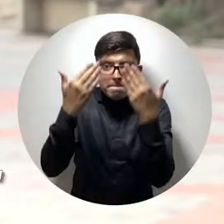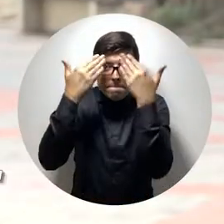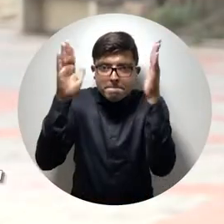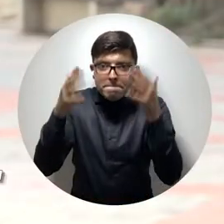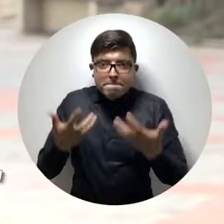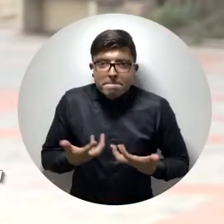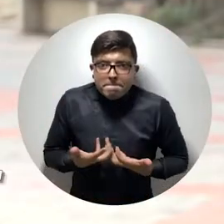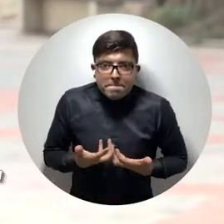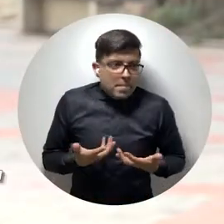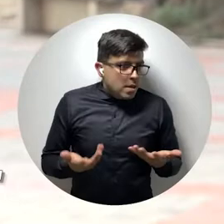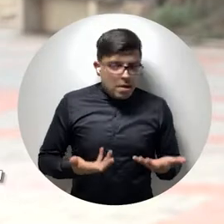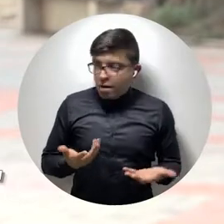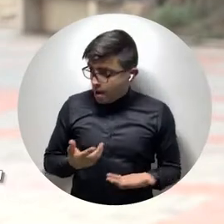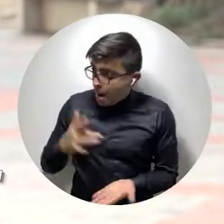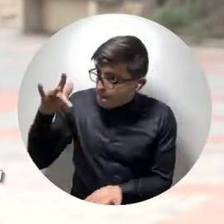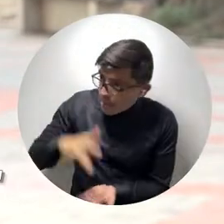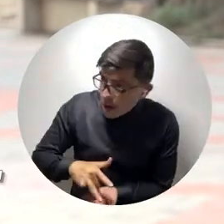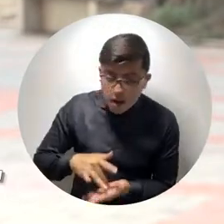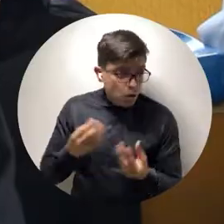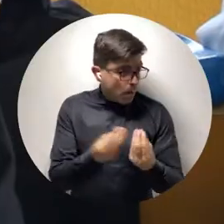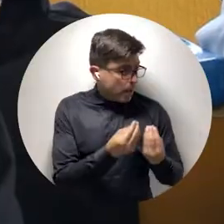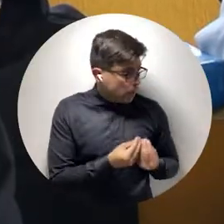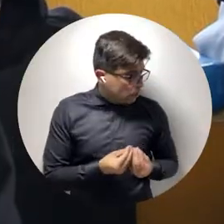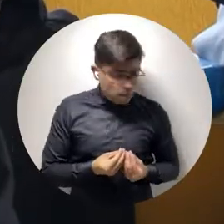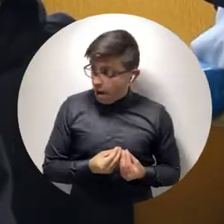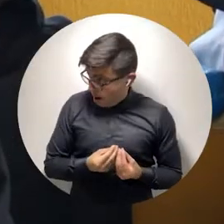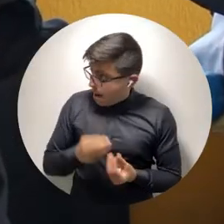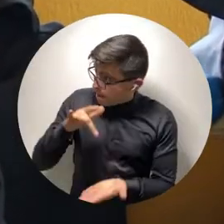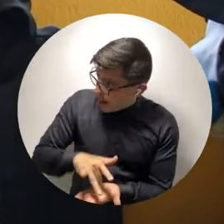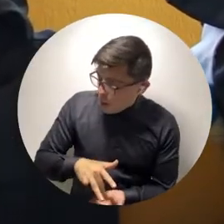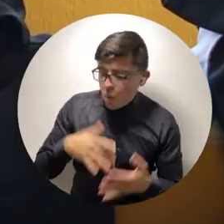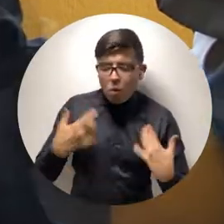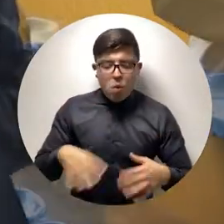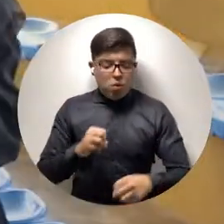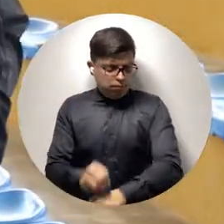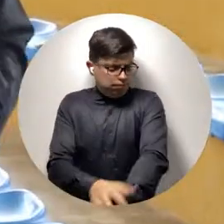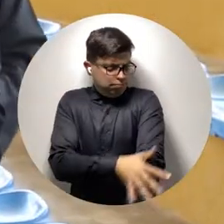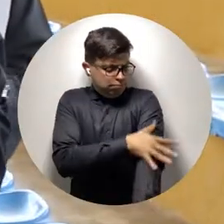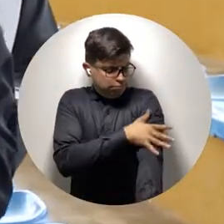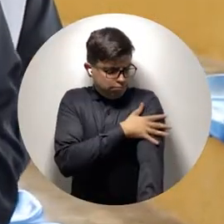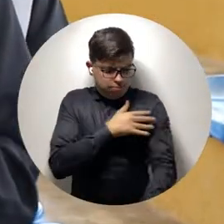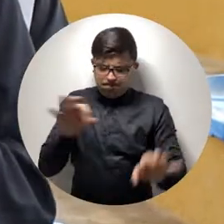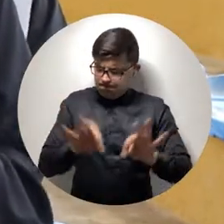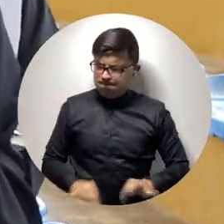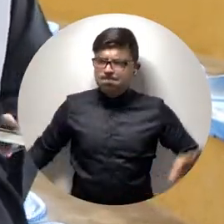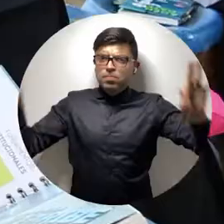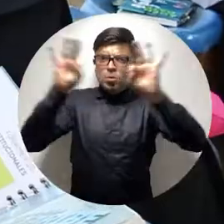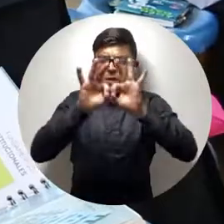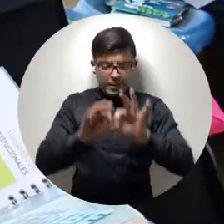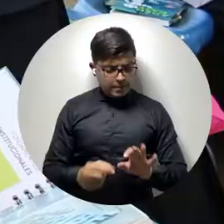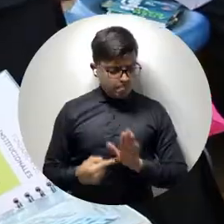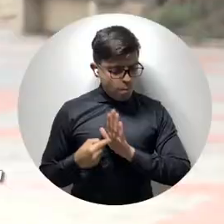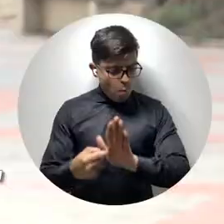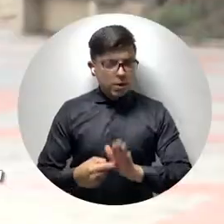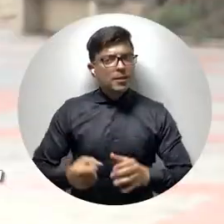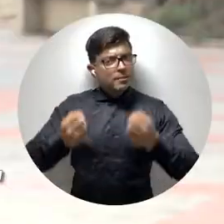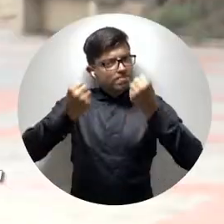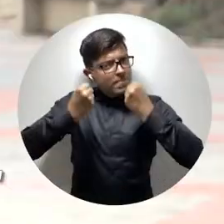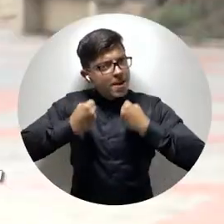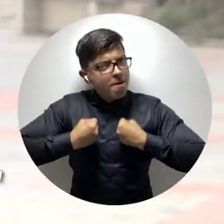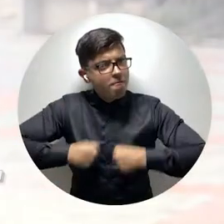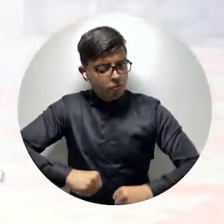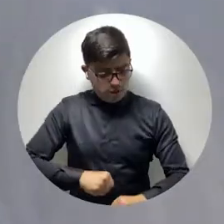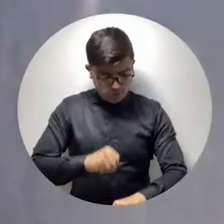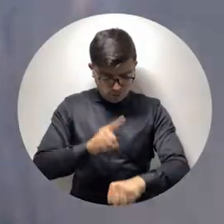esperábamos, creo que ninguno de los compañeros. Es bastante importante, significativo, porque es como la representación, digamos, de ese esfuerzo